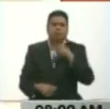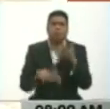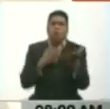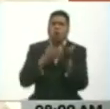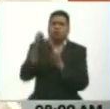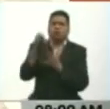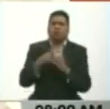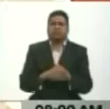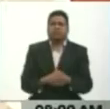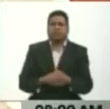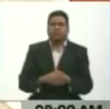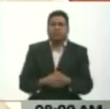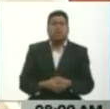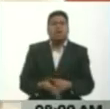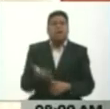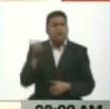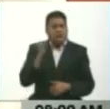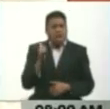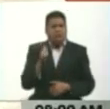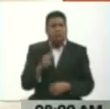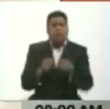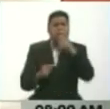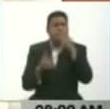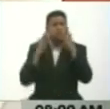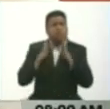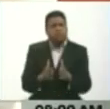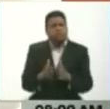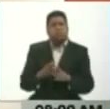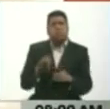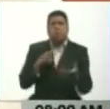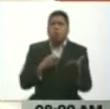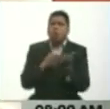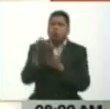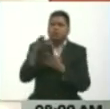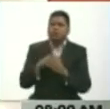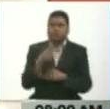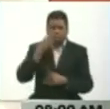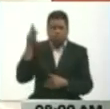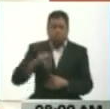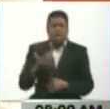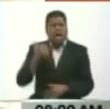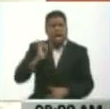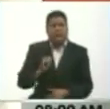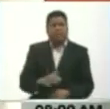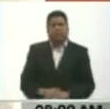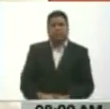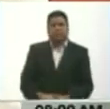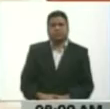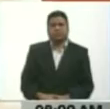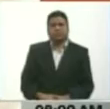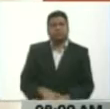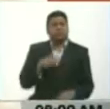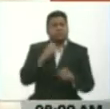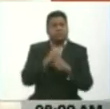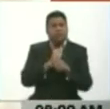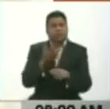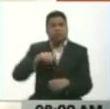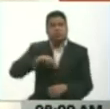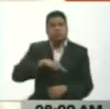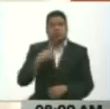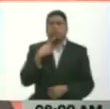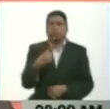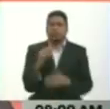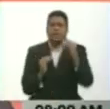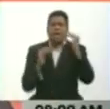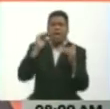hay que decirlo, existe, ¿verdad? El periodismo honesto, y que es el que debe prevalecer en este momento. La función, esa función que nos dice nuestro código de